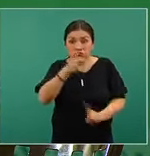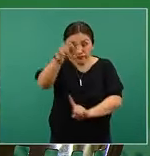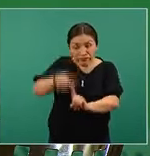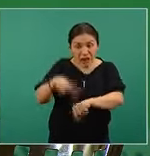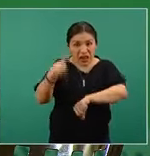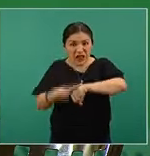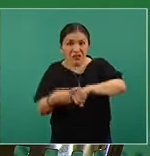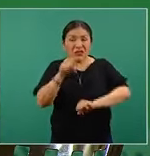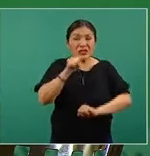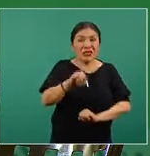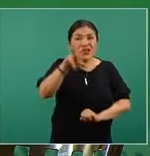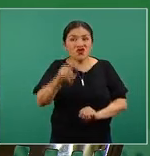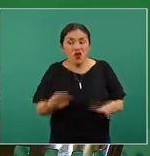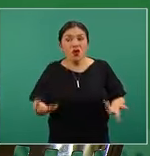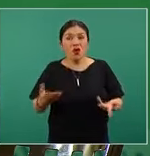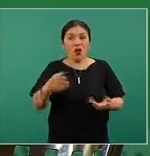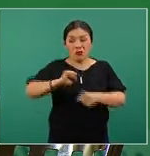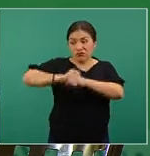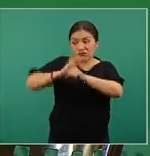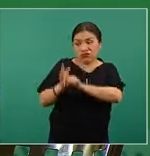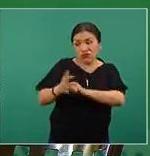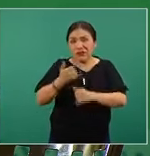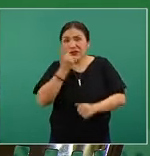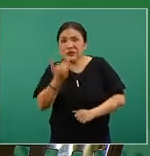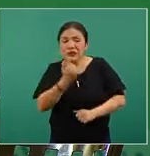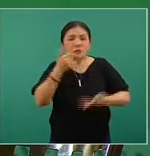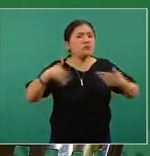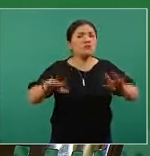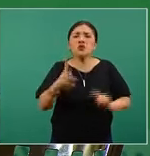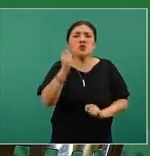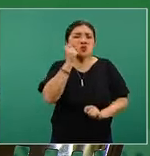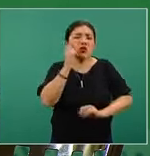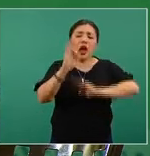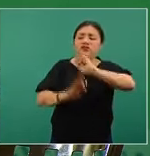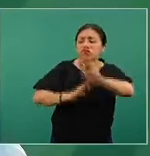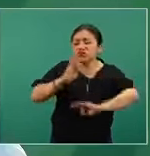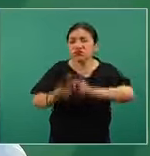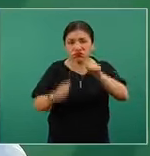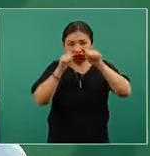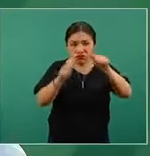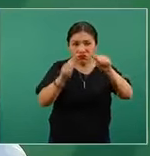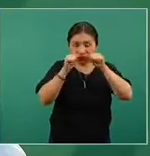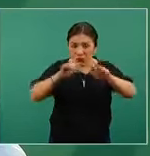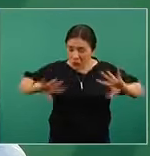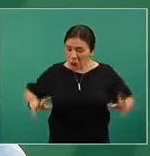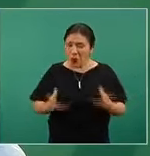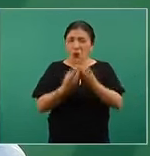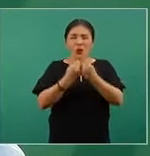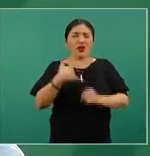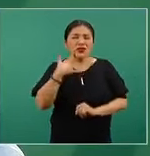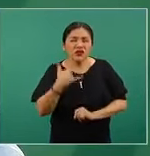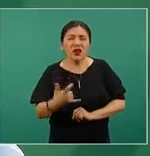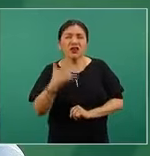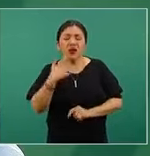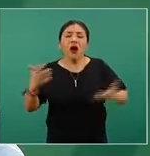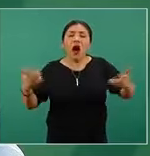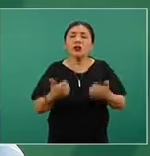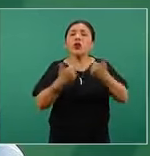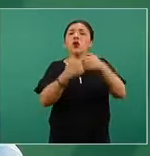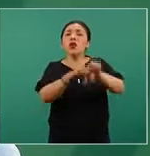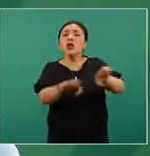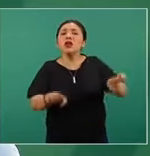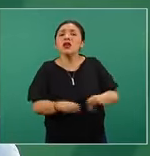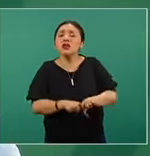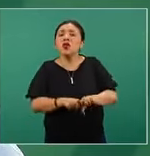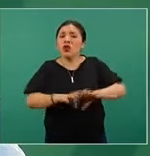sospechoso a kobe no en dónde pues en la sumatoria de esfuerzos se realizan a través de un equipo